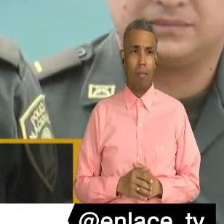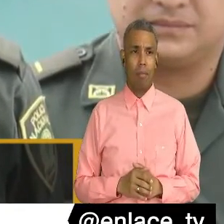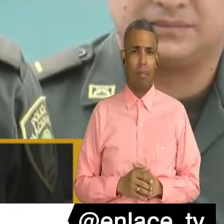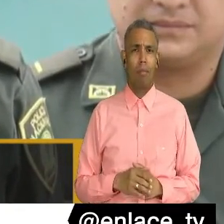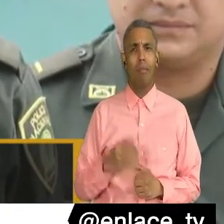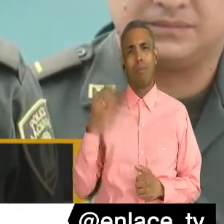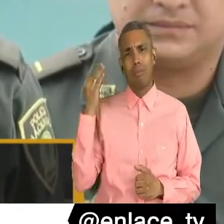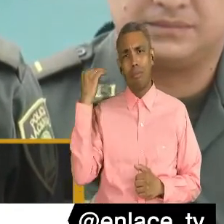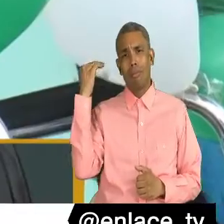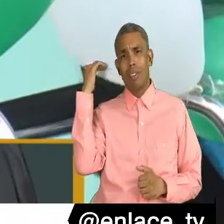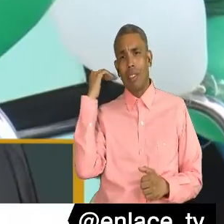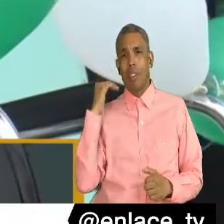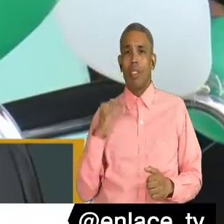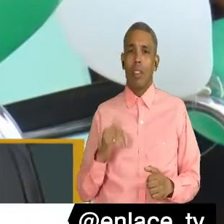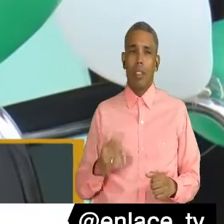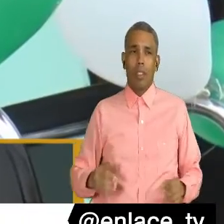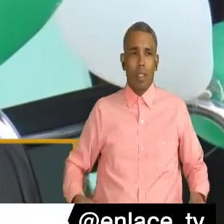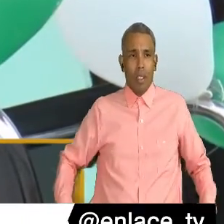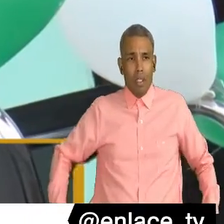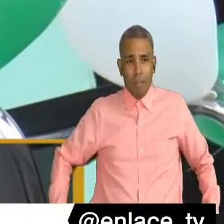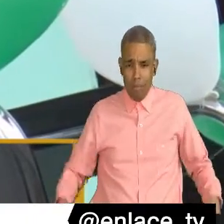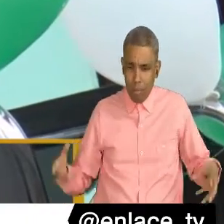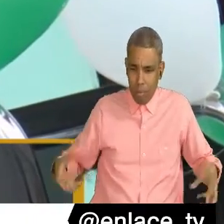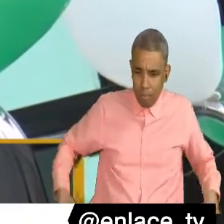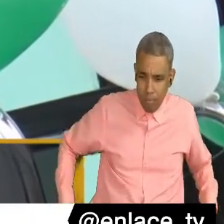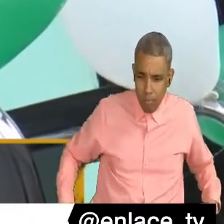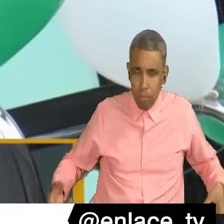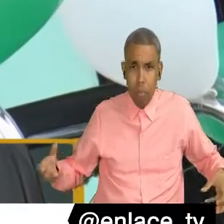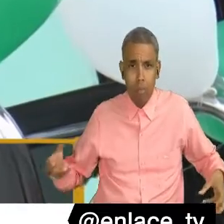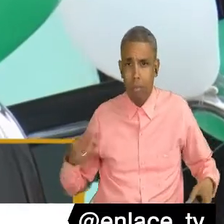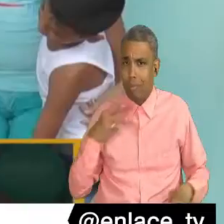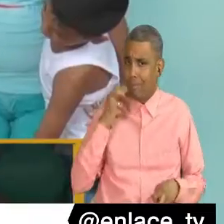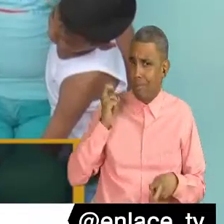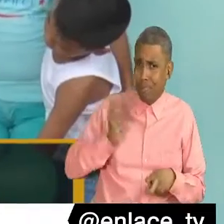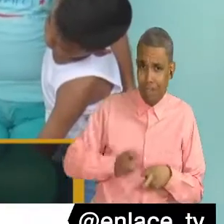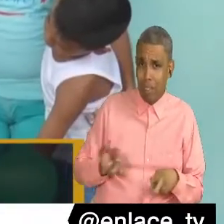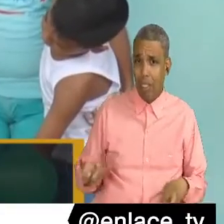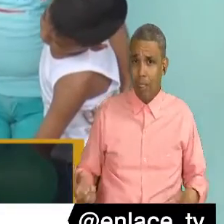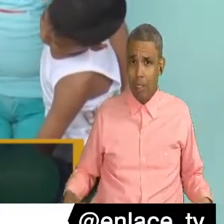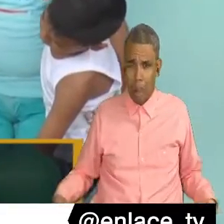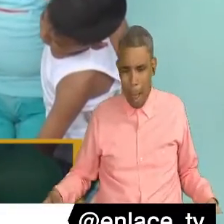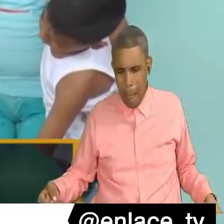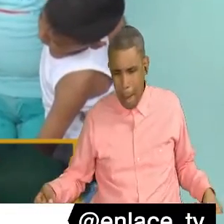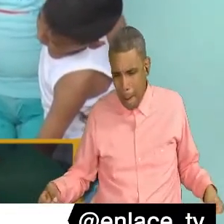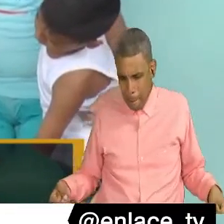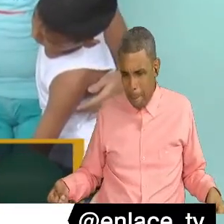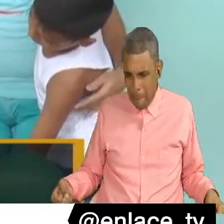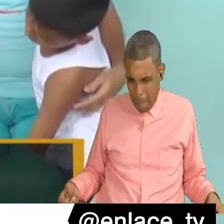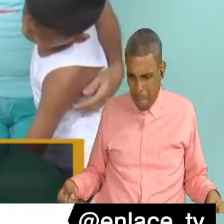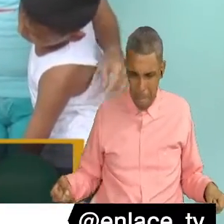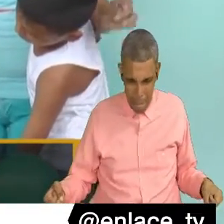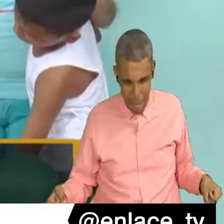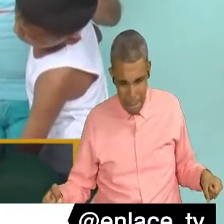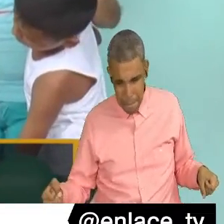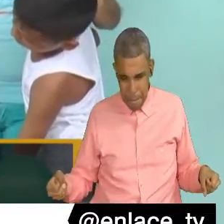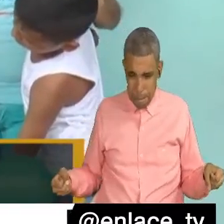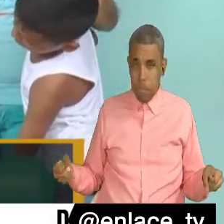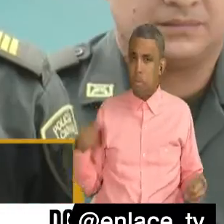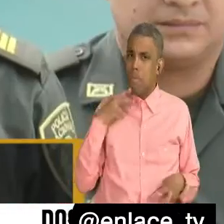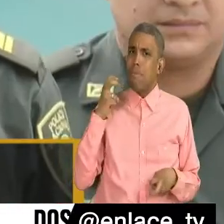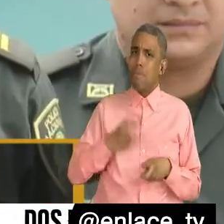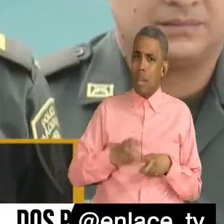interrumpida, tenía una silla que no le brindaba la movilidad pertinente para las personas que sufren esta discapacidad, y pues ahí de